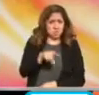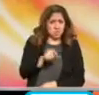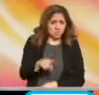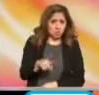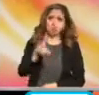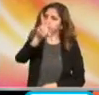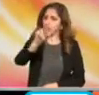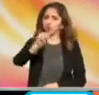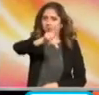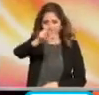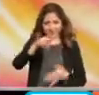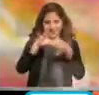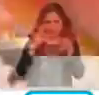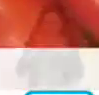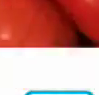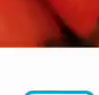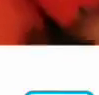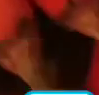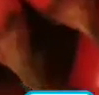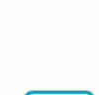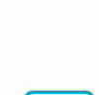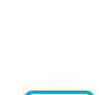por qué. Vamos a ver los ingredientes.